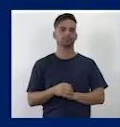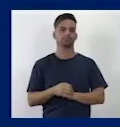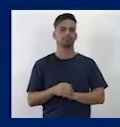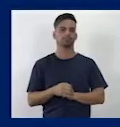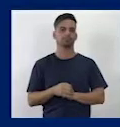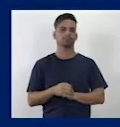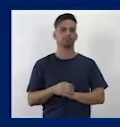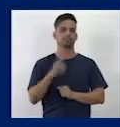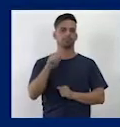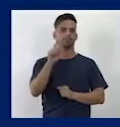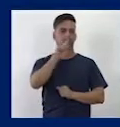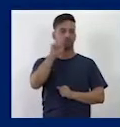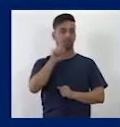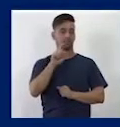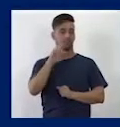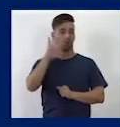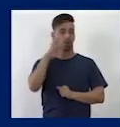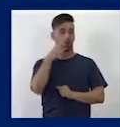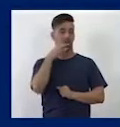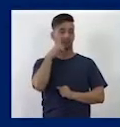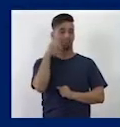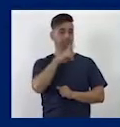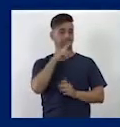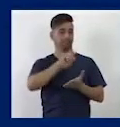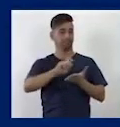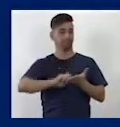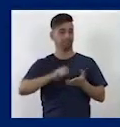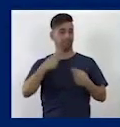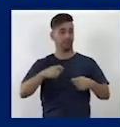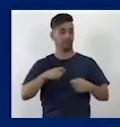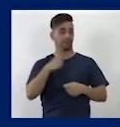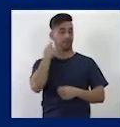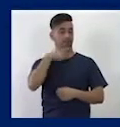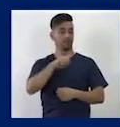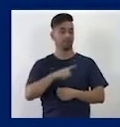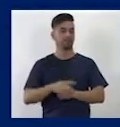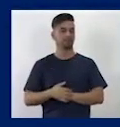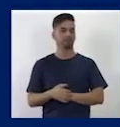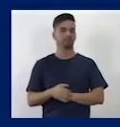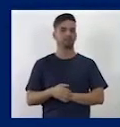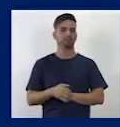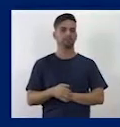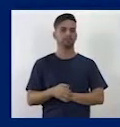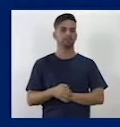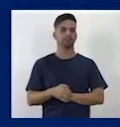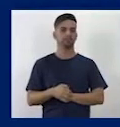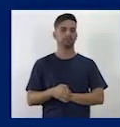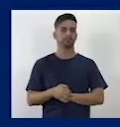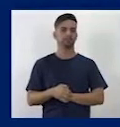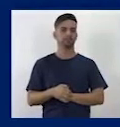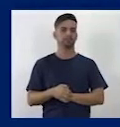que dice se podrá guardar en un recipiente de aluminio una disolución de cloruro de hierro 2